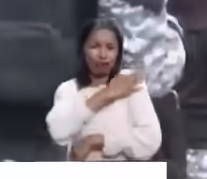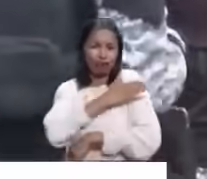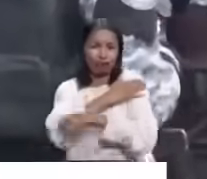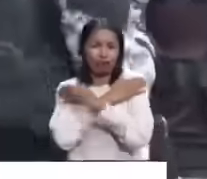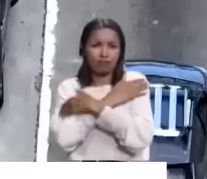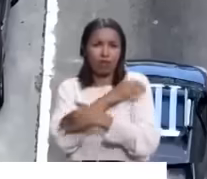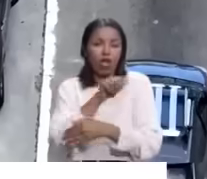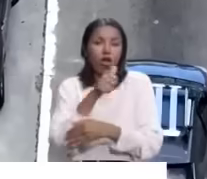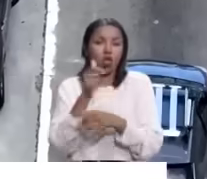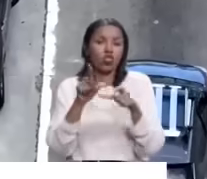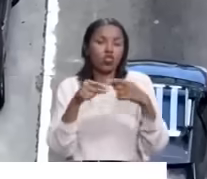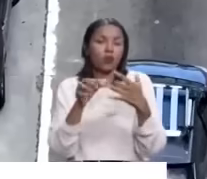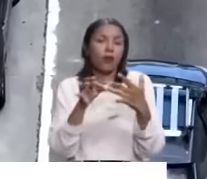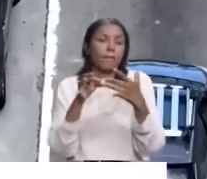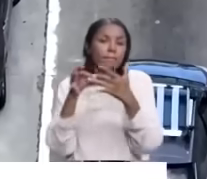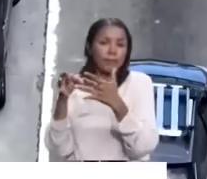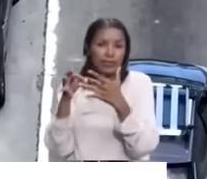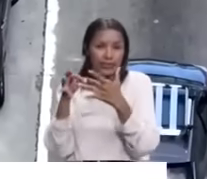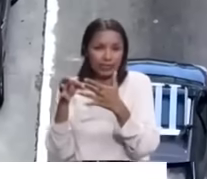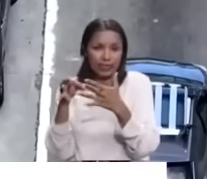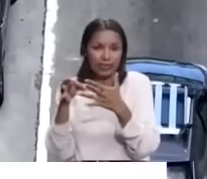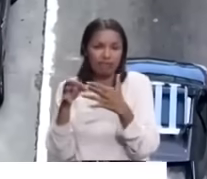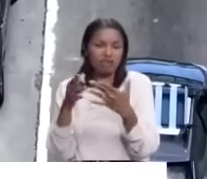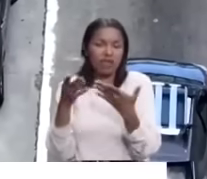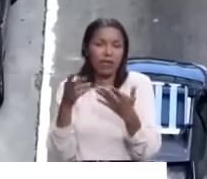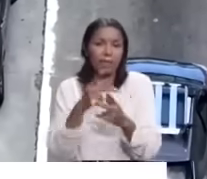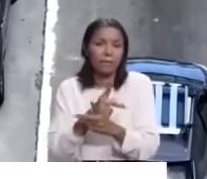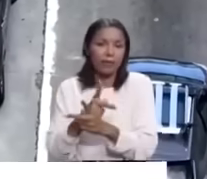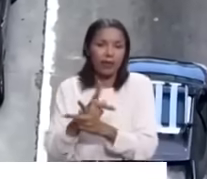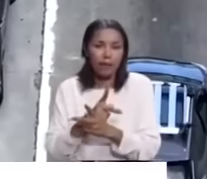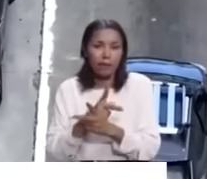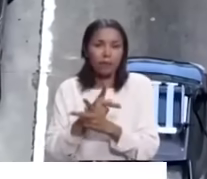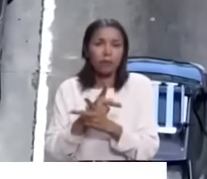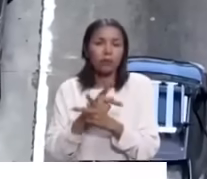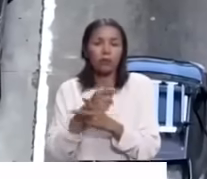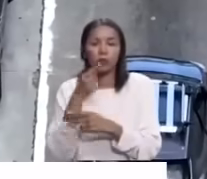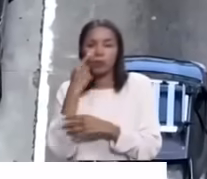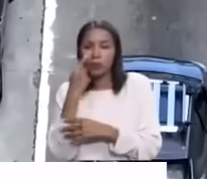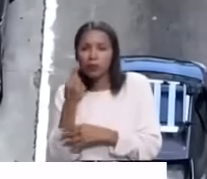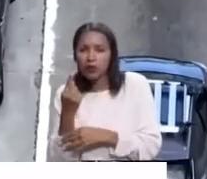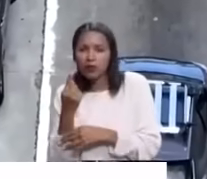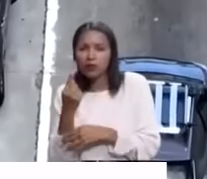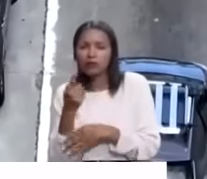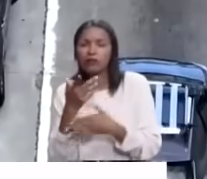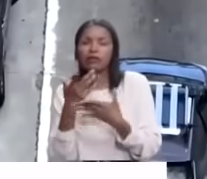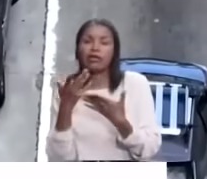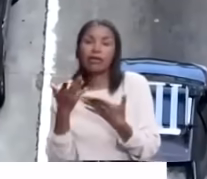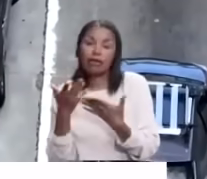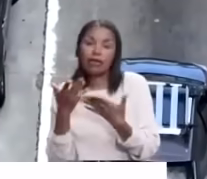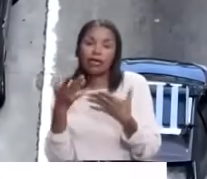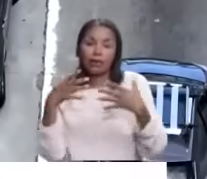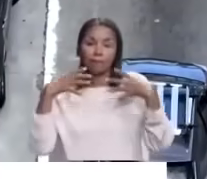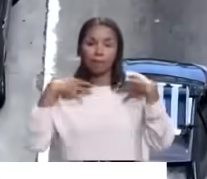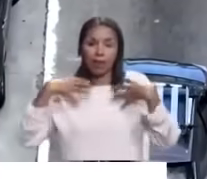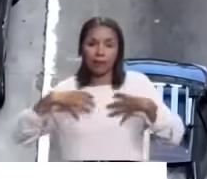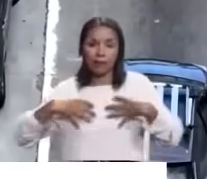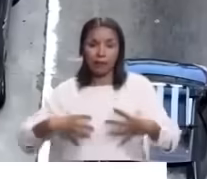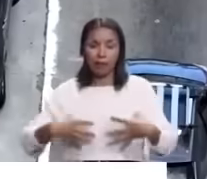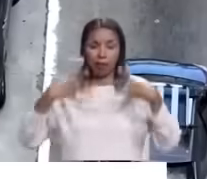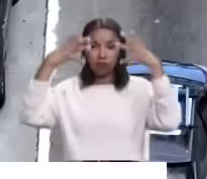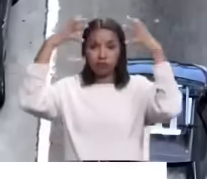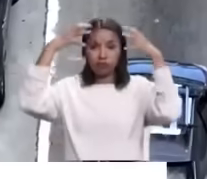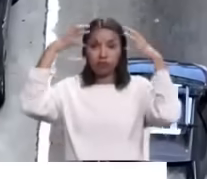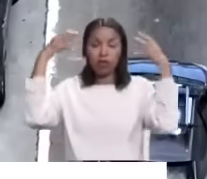de la Policía Nacional. Están de camisa blanca con pantalón azul. Se están preparando